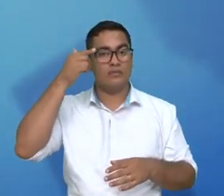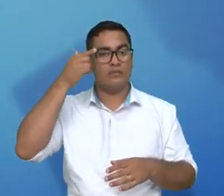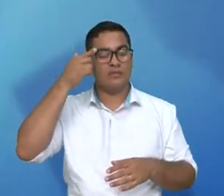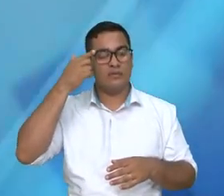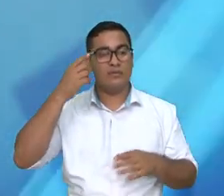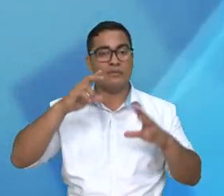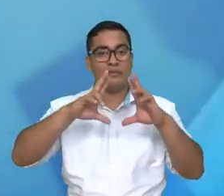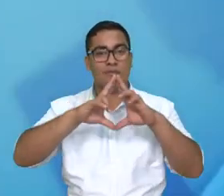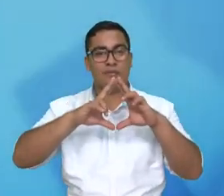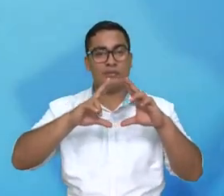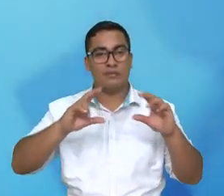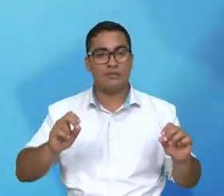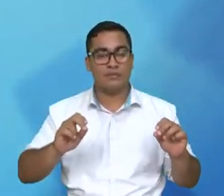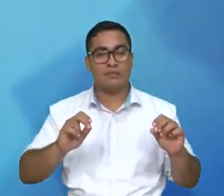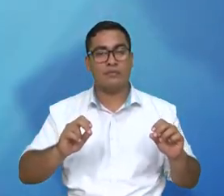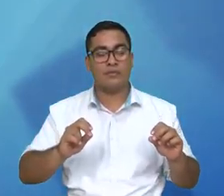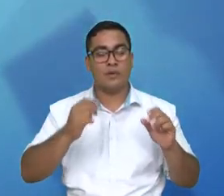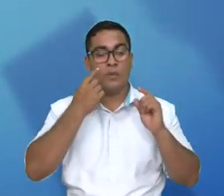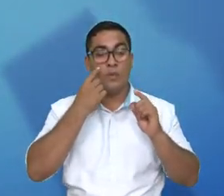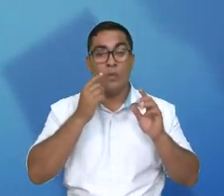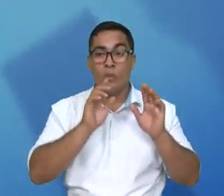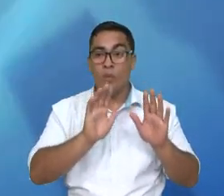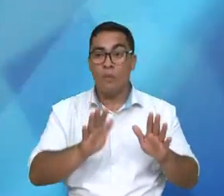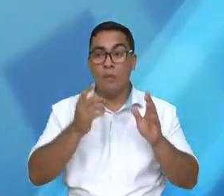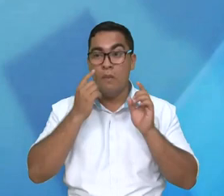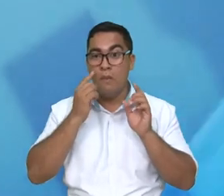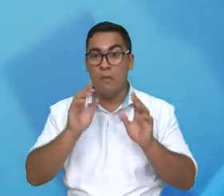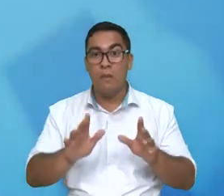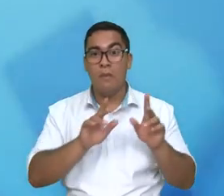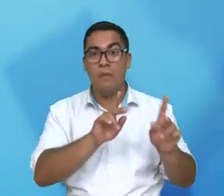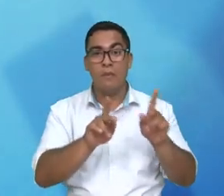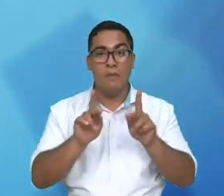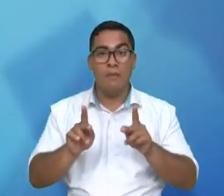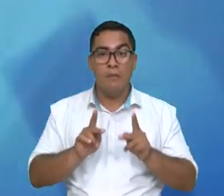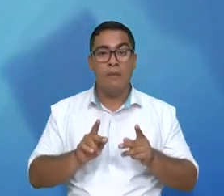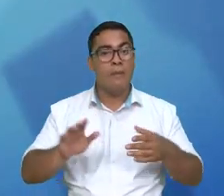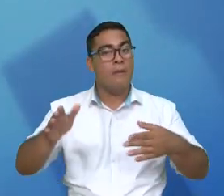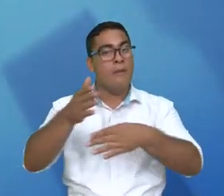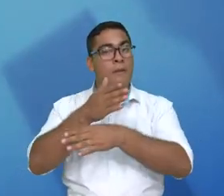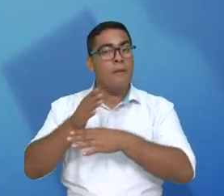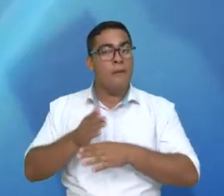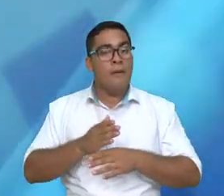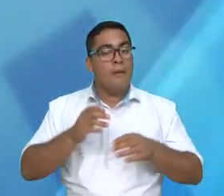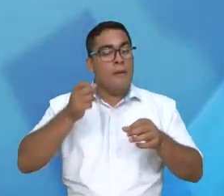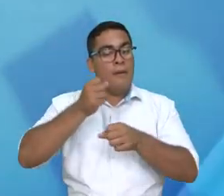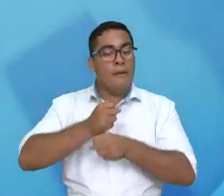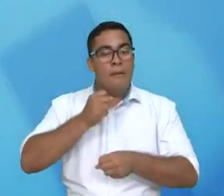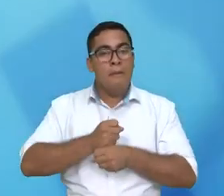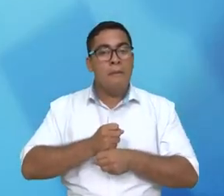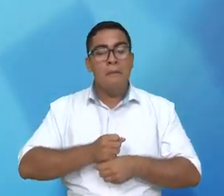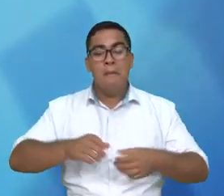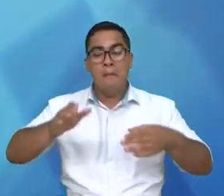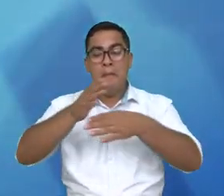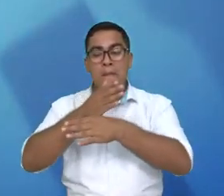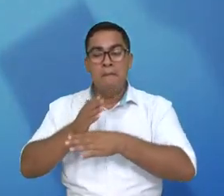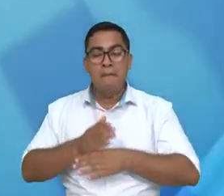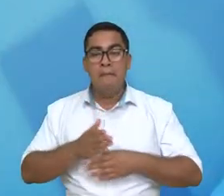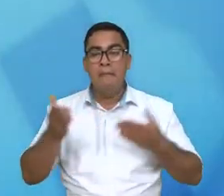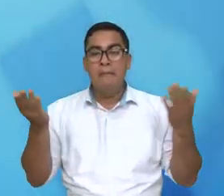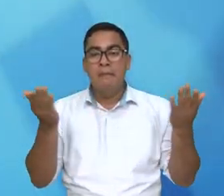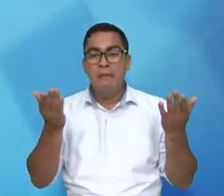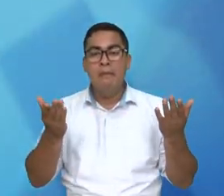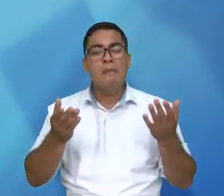nuestras instituciones de seguridad soberana, de seguridad ciudadana, en los centros de trabajo, en los centros de esa